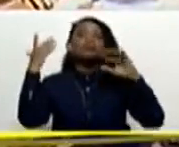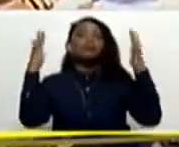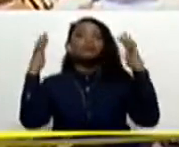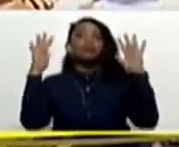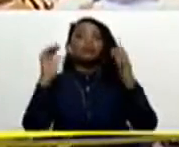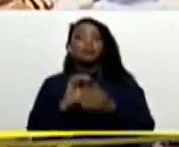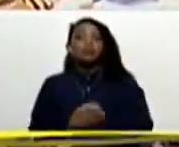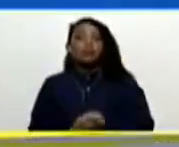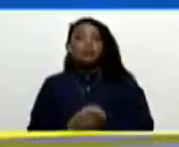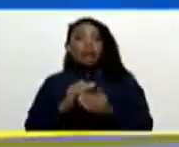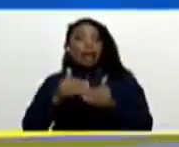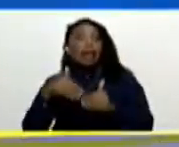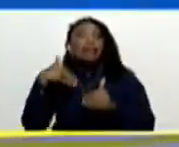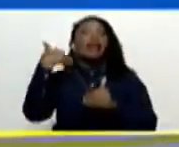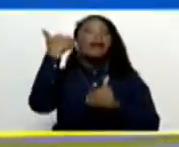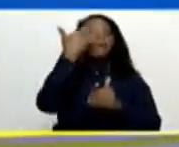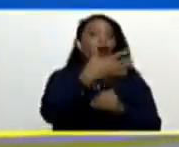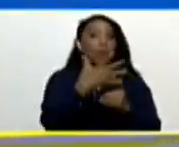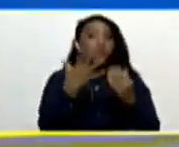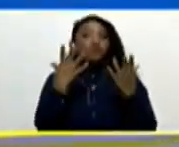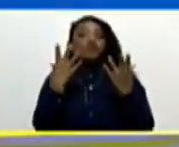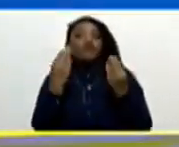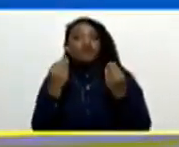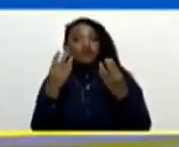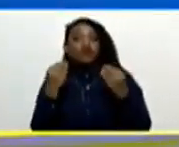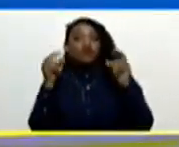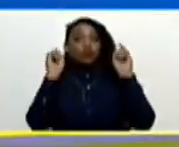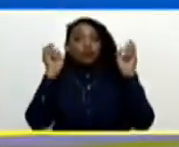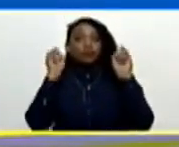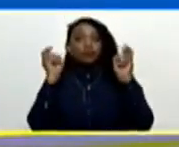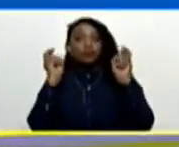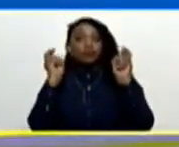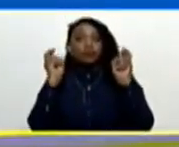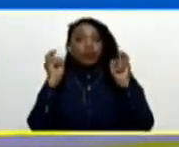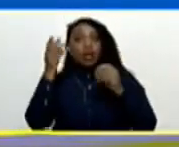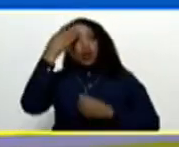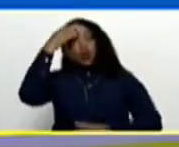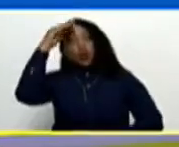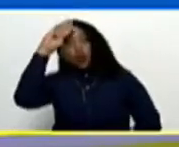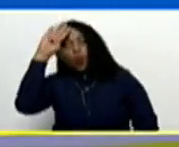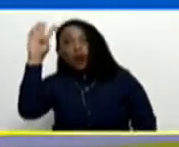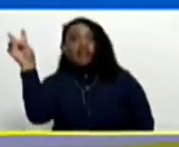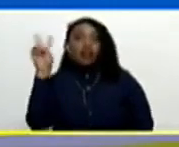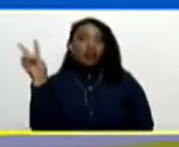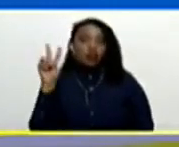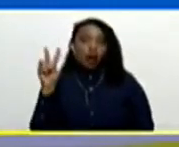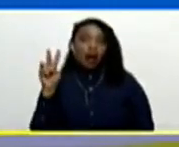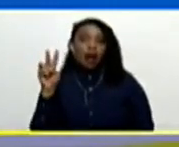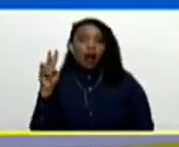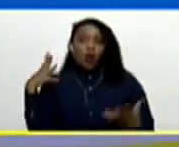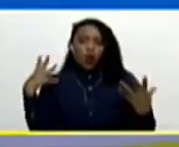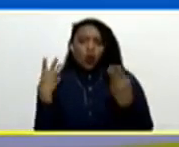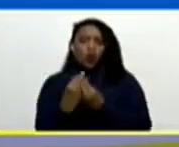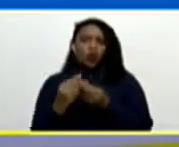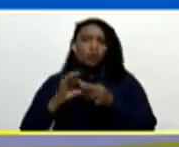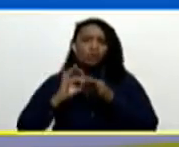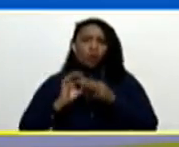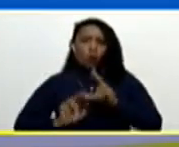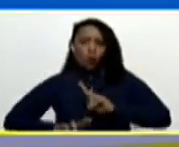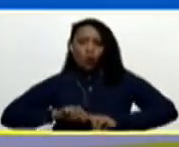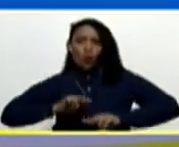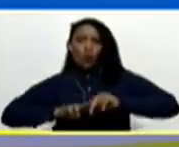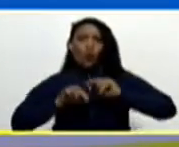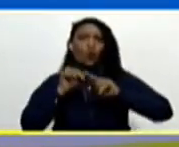Y que después, con mucho agrado, vimos a Cuba y a Venezuela caminando juntos en la construcción de